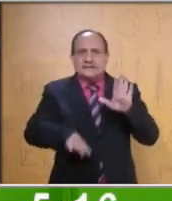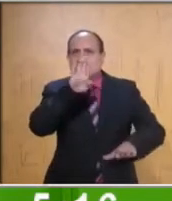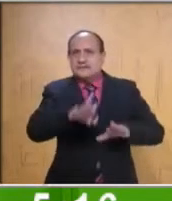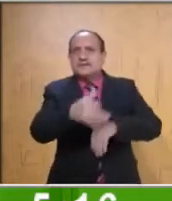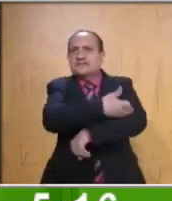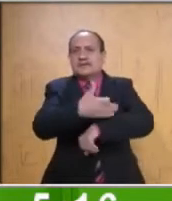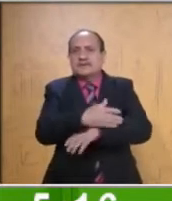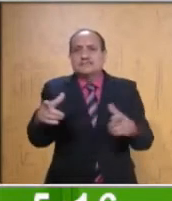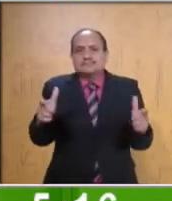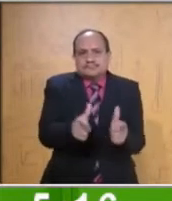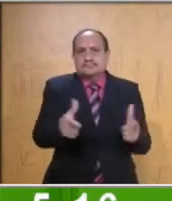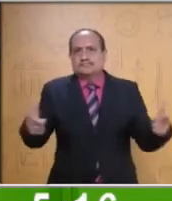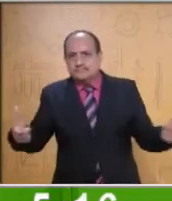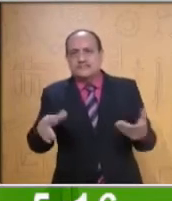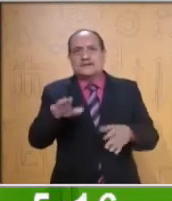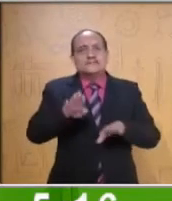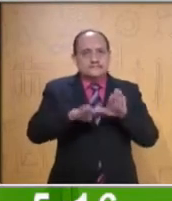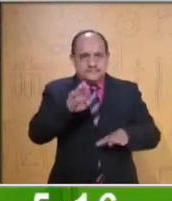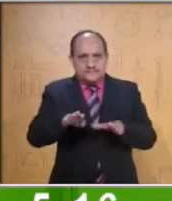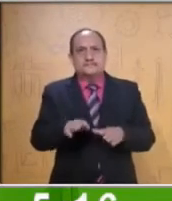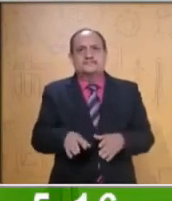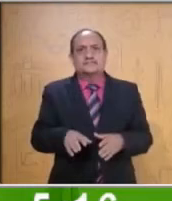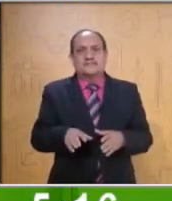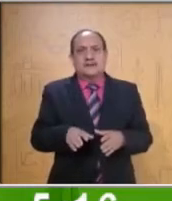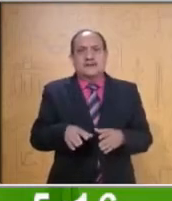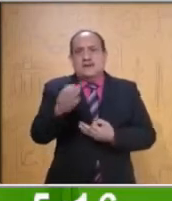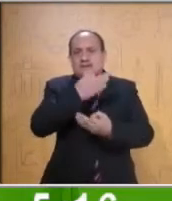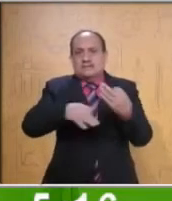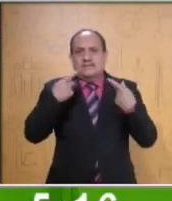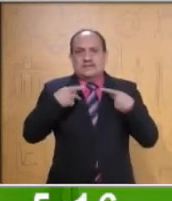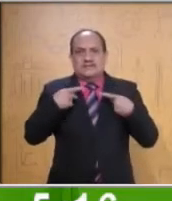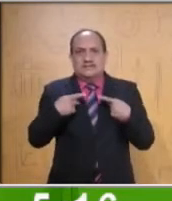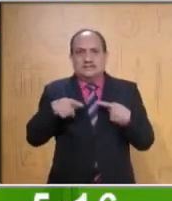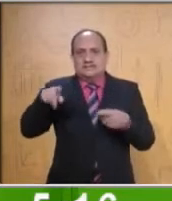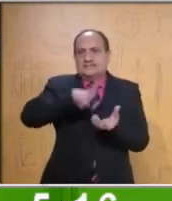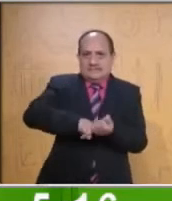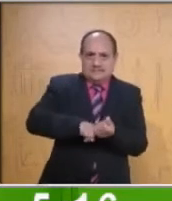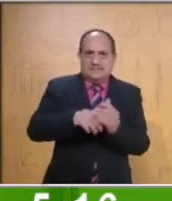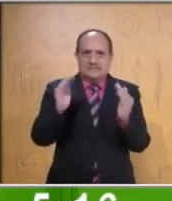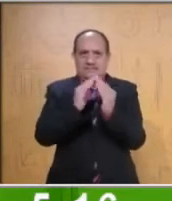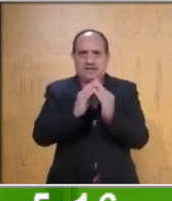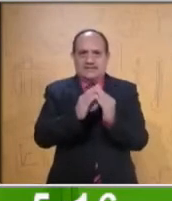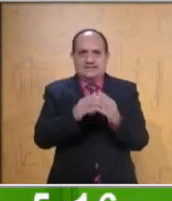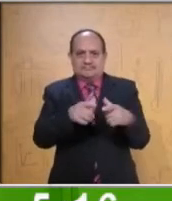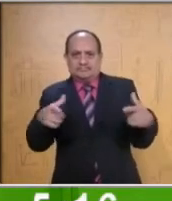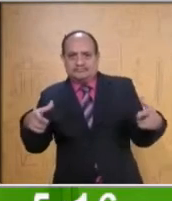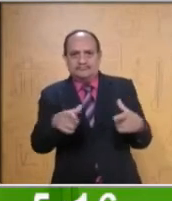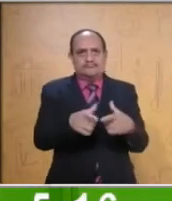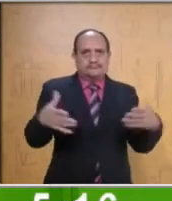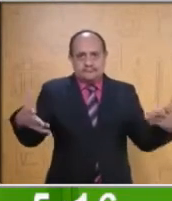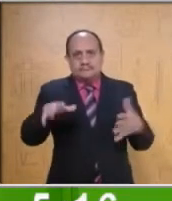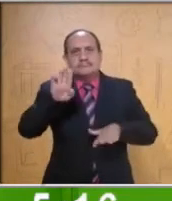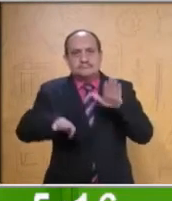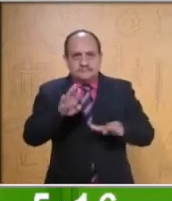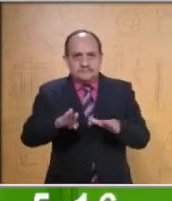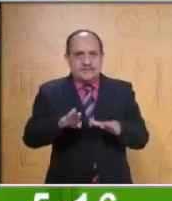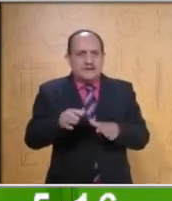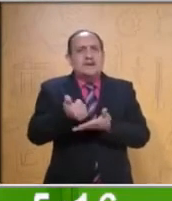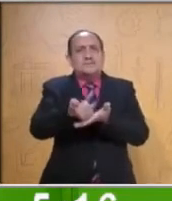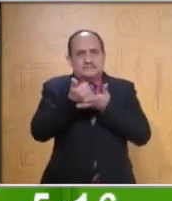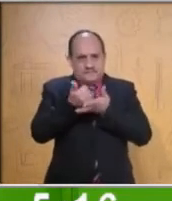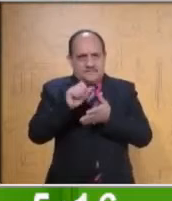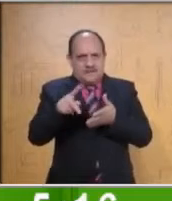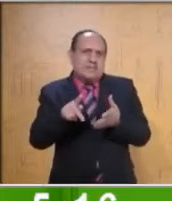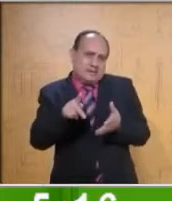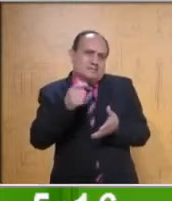familiar o de relación consanguínea que tengamos. Eran todas las personas que vivían en la casa. Entonces pude rescatar algunos y otros me ayudaron mis